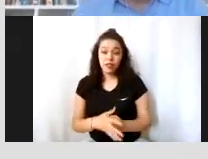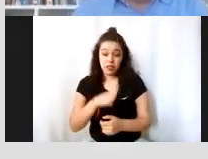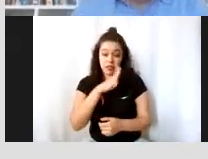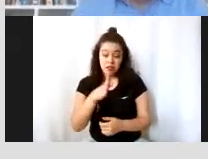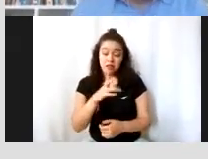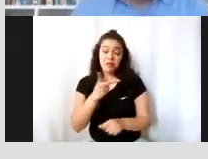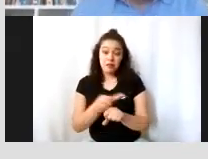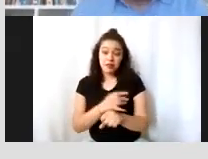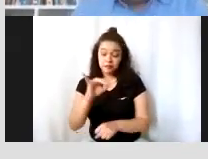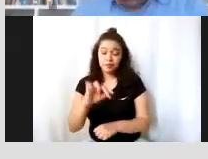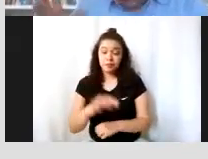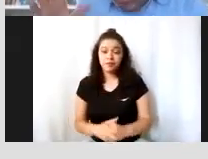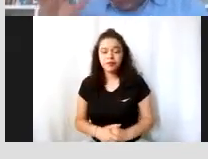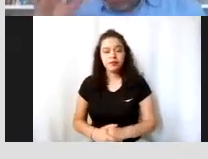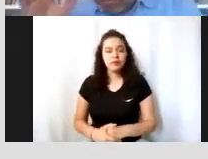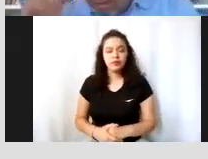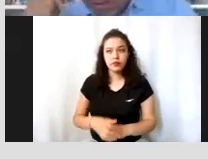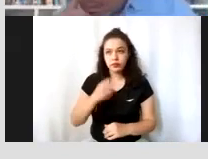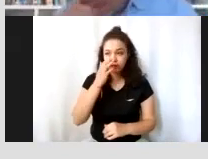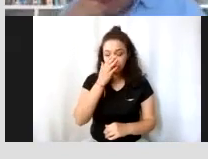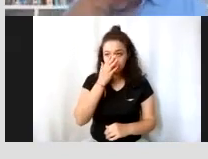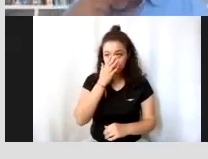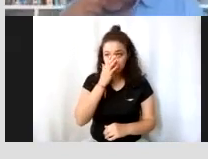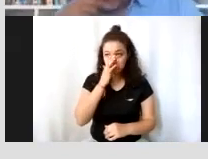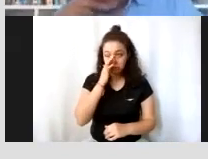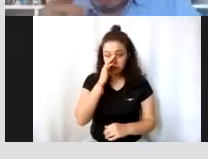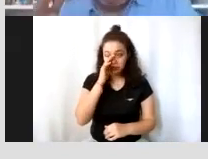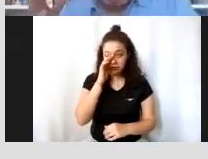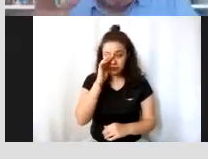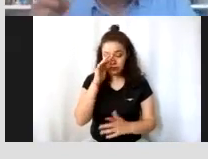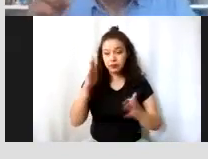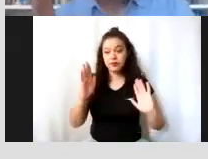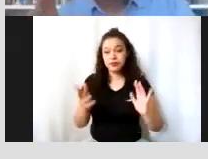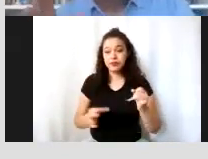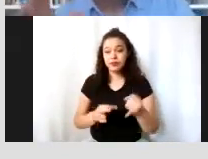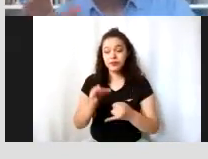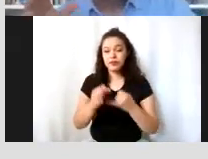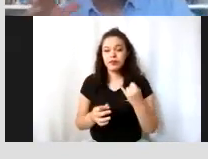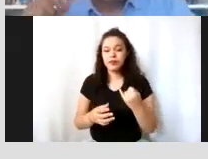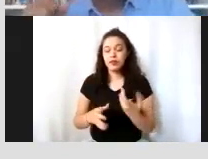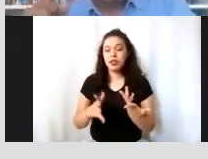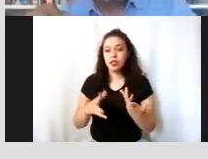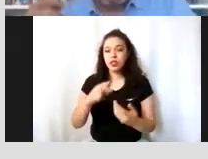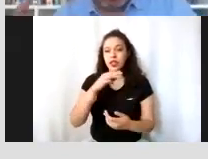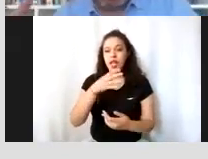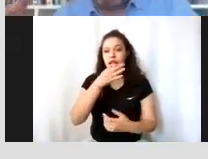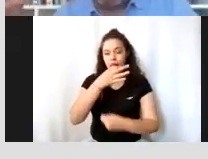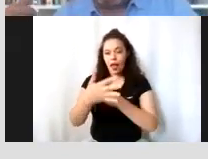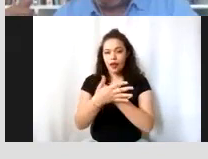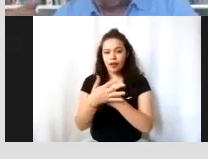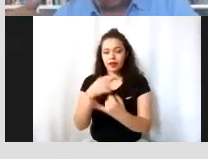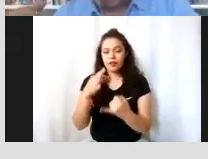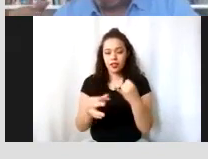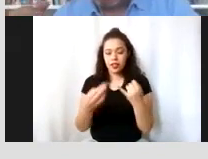pasa. Y eso al final del día es lo que, es el mensaje final que nosotros queremos dar los que nos dedicamos